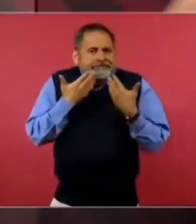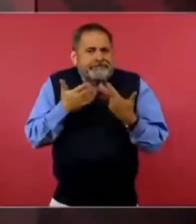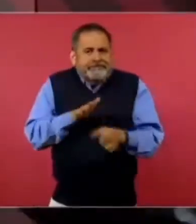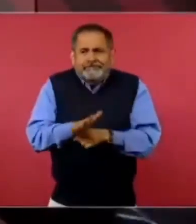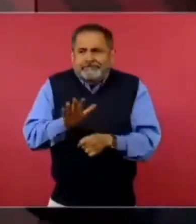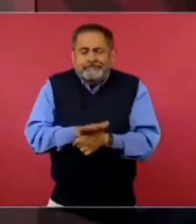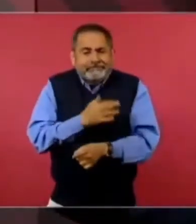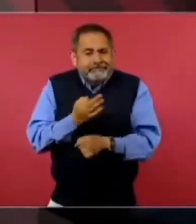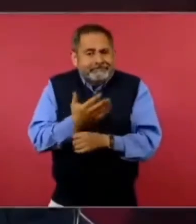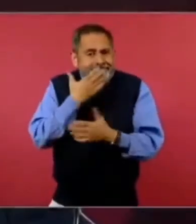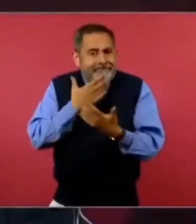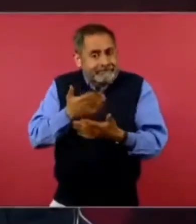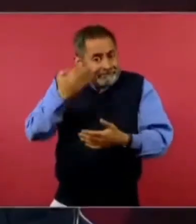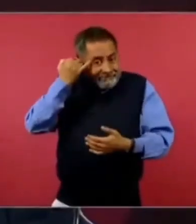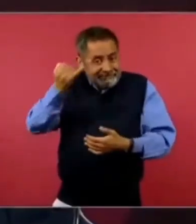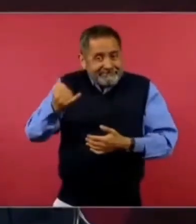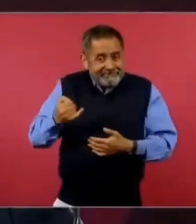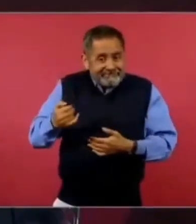todavía nos pagan,